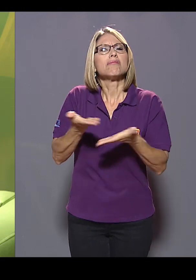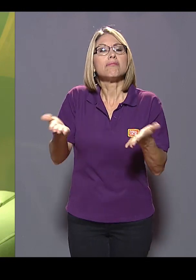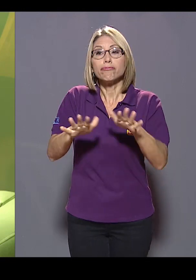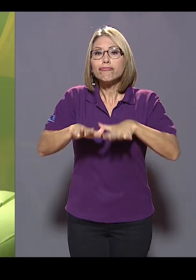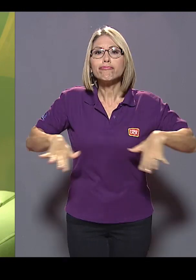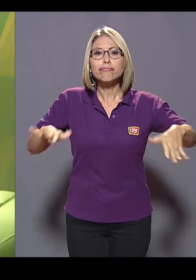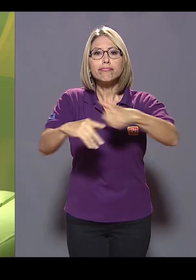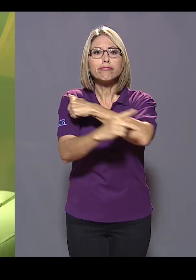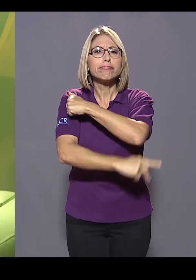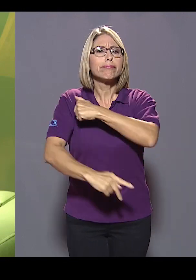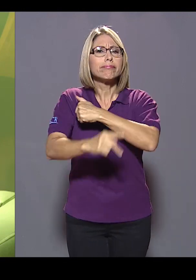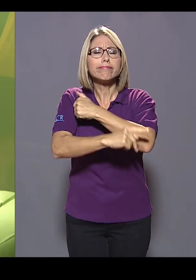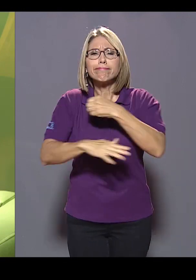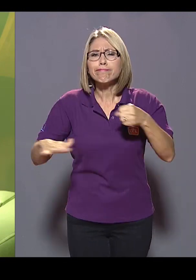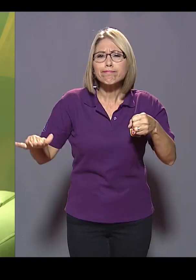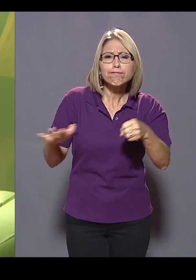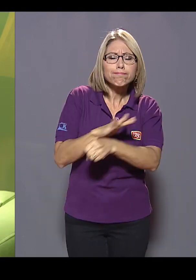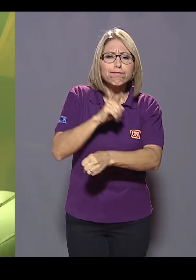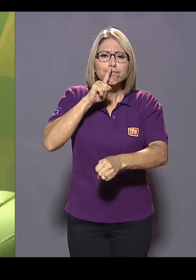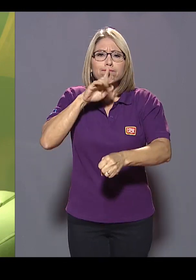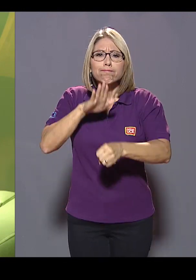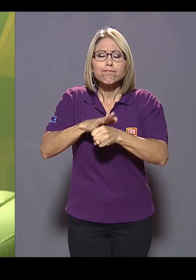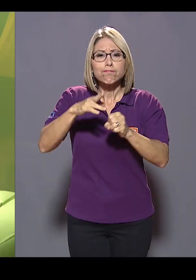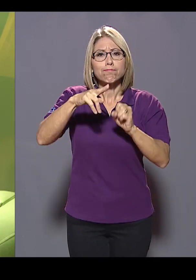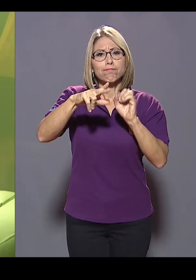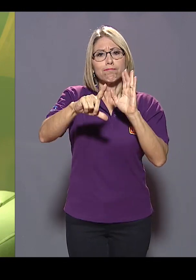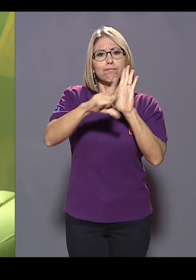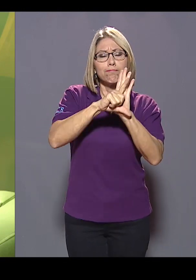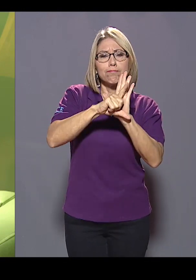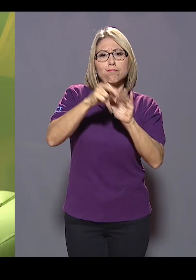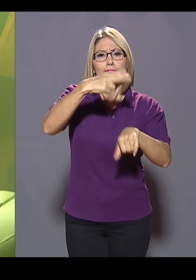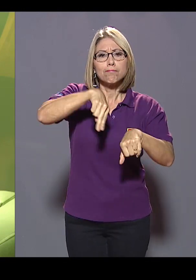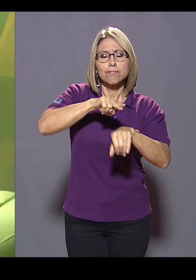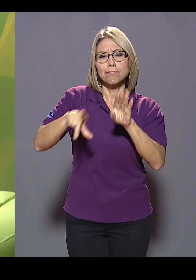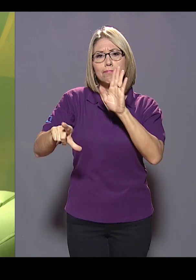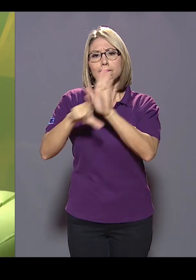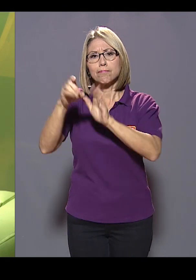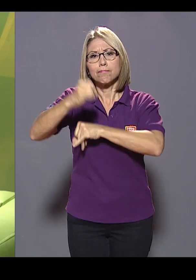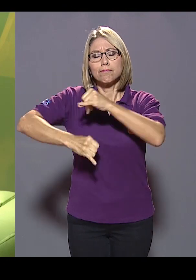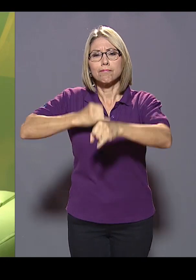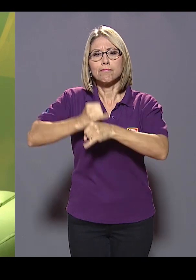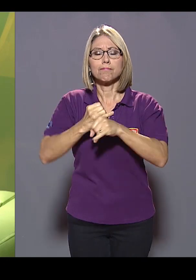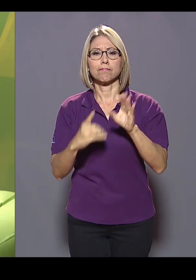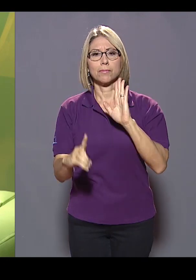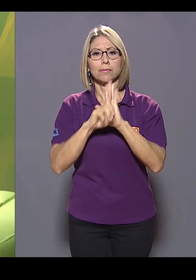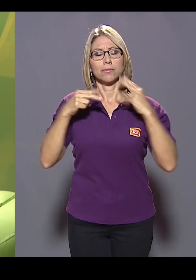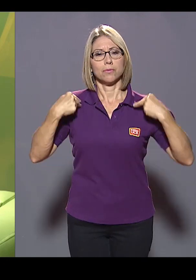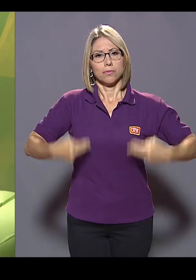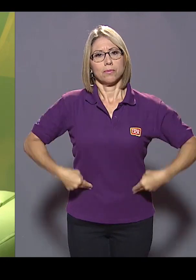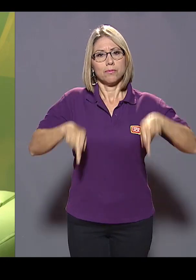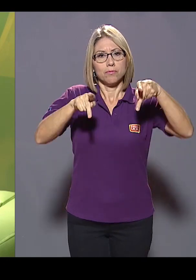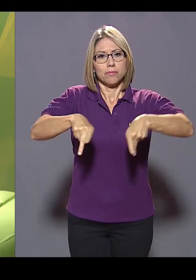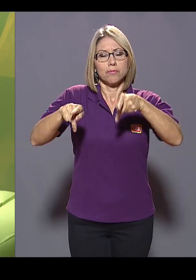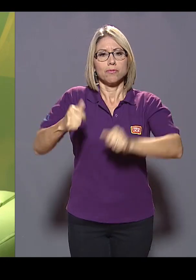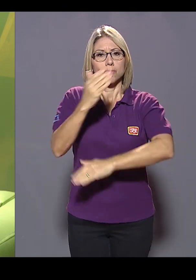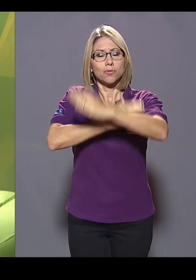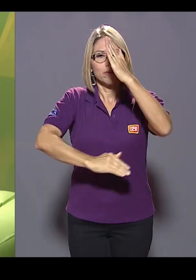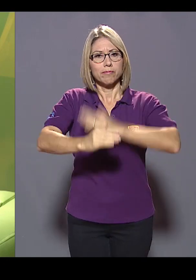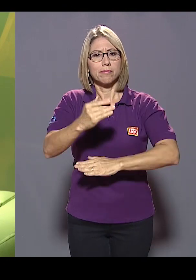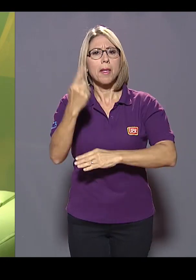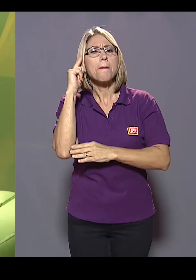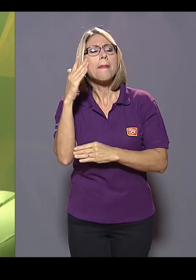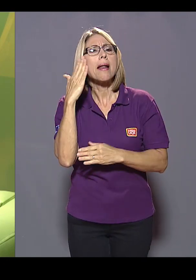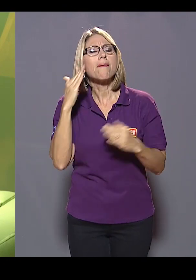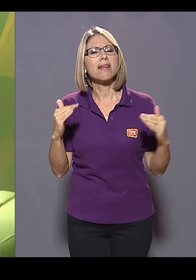el país se cumpla totalmente la normativa nacional e internacional en derechos humanos de personas con discapacidad, identificar